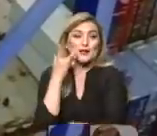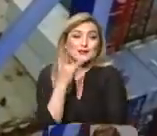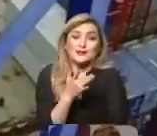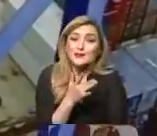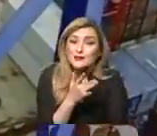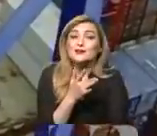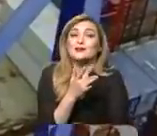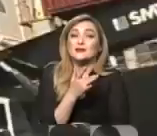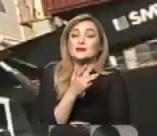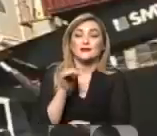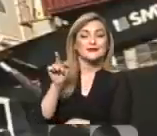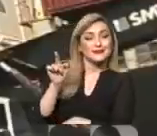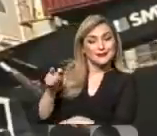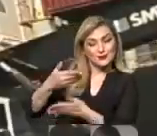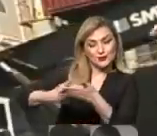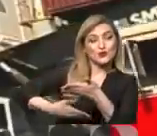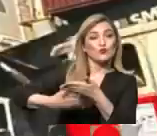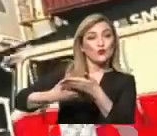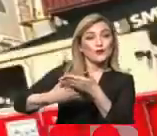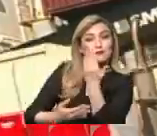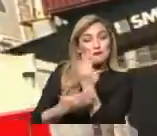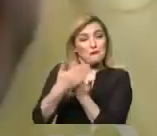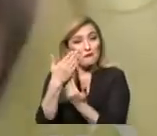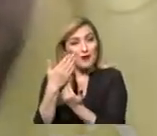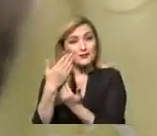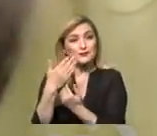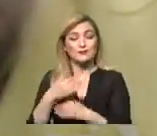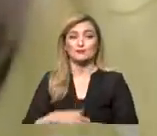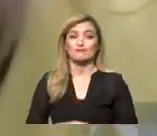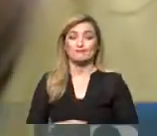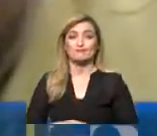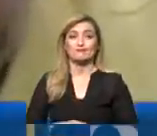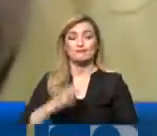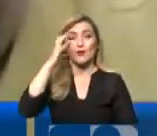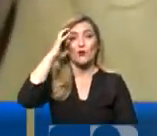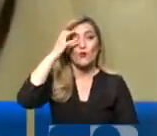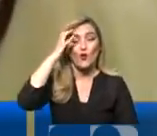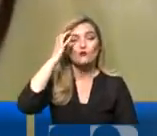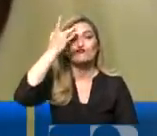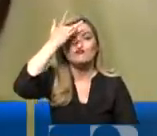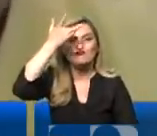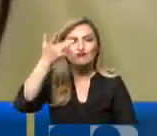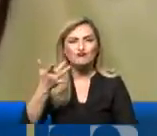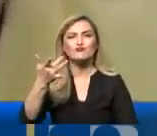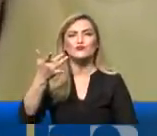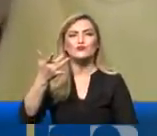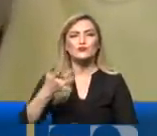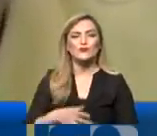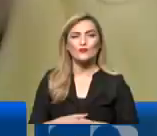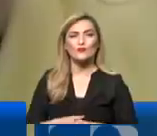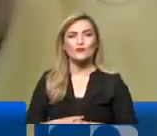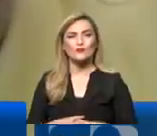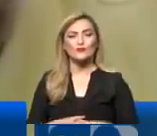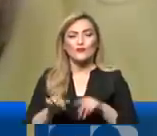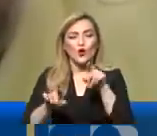pues al menos en teoría, ese documento no es fácil de conseguir. Sí nos preocupa mucho, ¿por qué razón? Porque en muchos